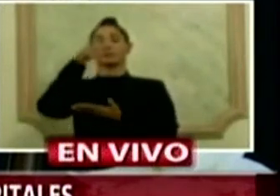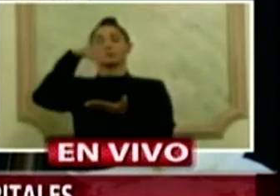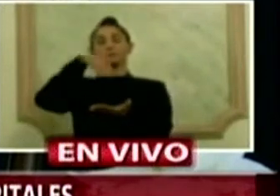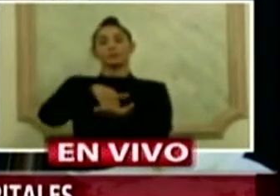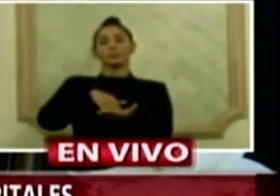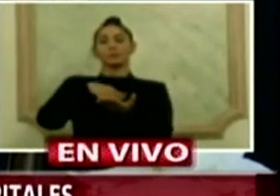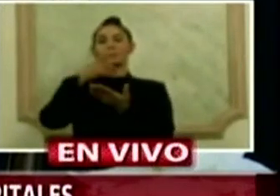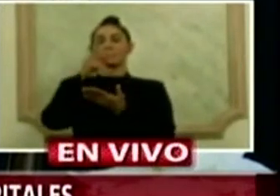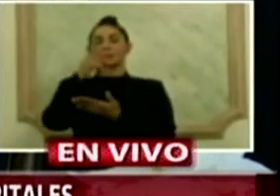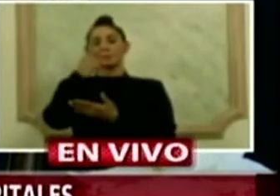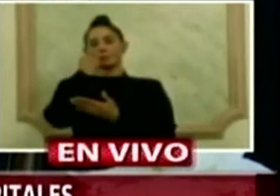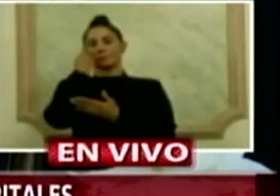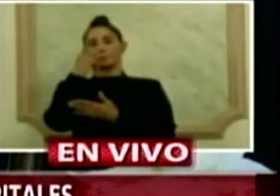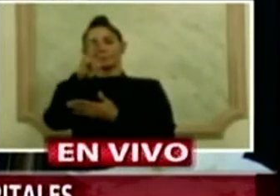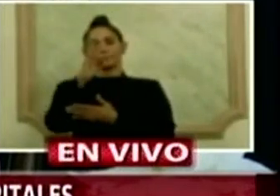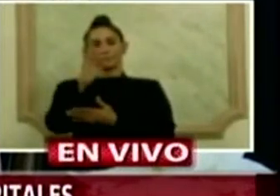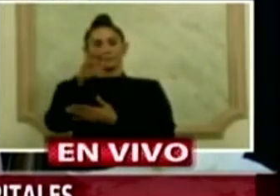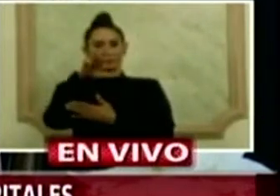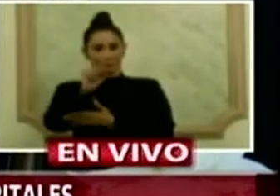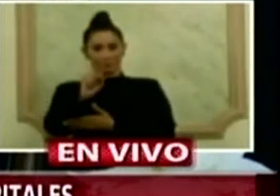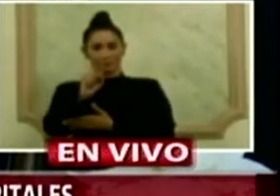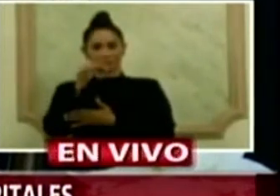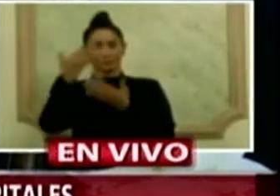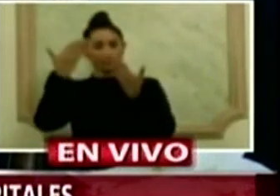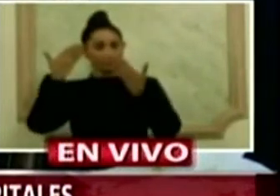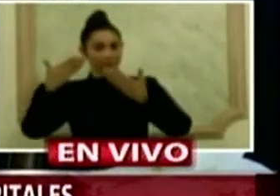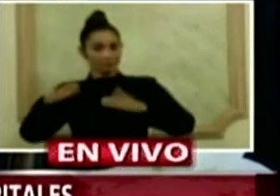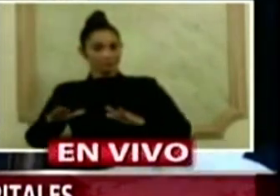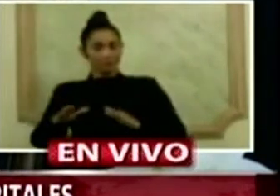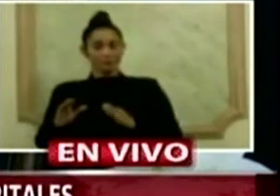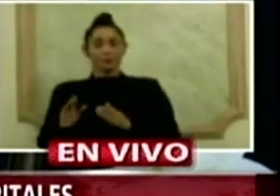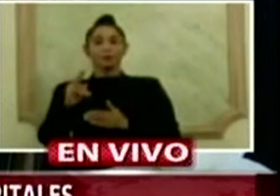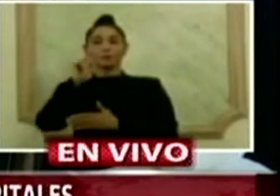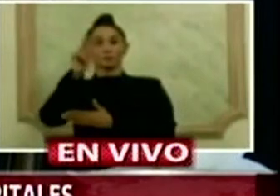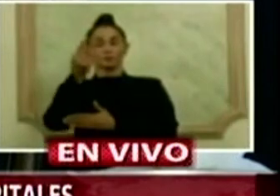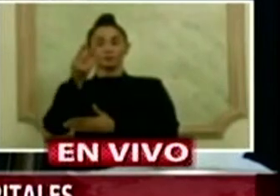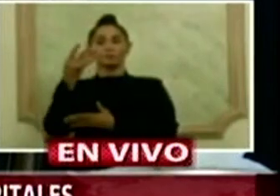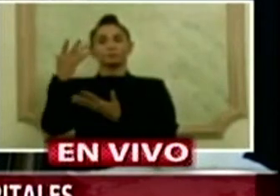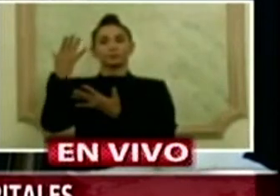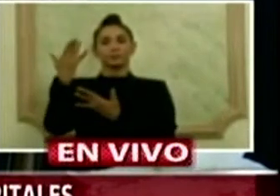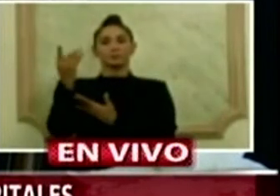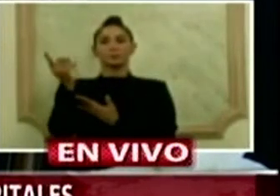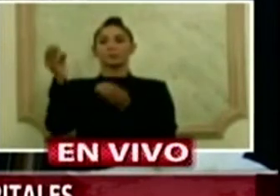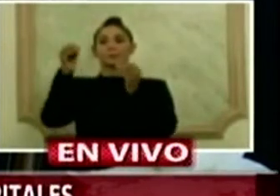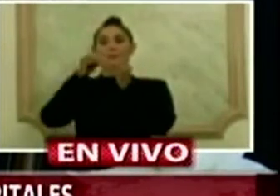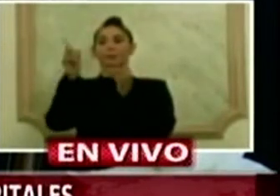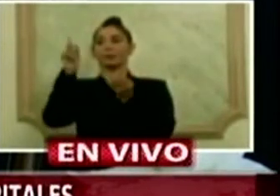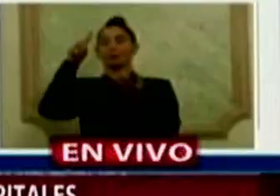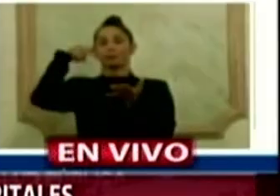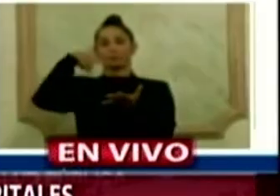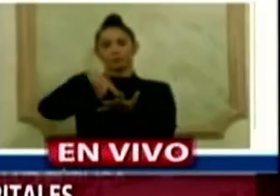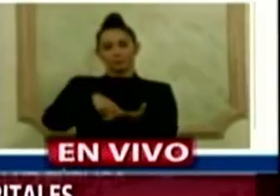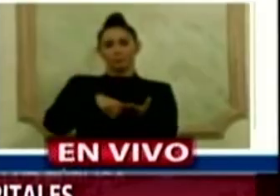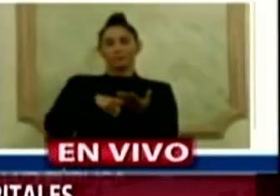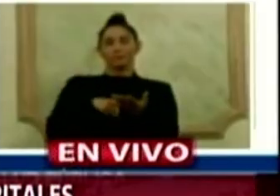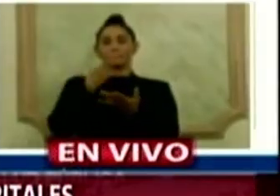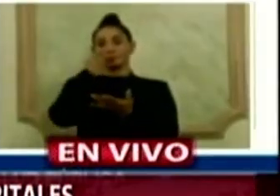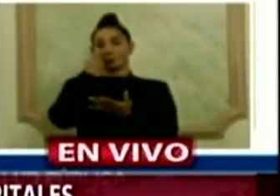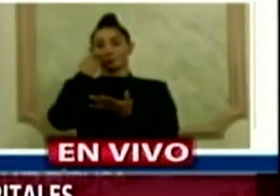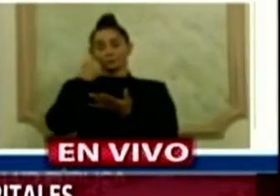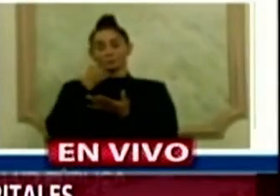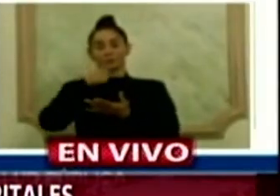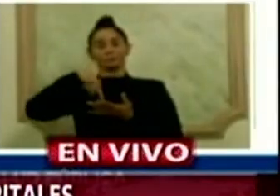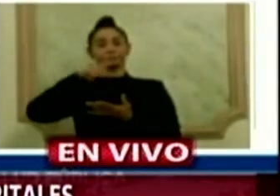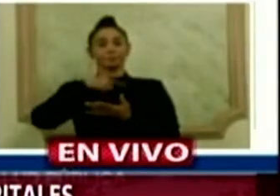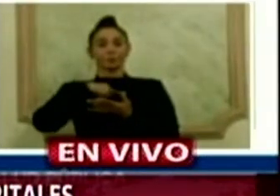PCR y ya se hizo un segundo pedido de otras 100.000. Esto porque nosotros vamos a